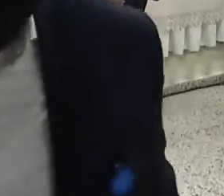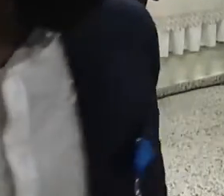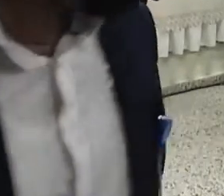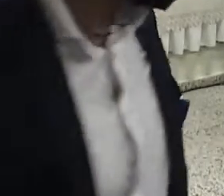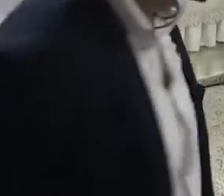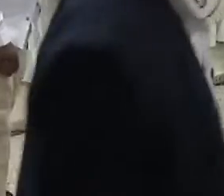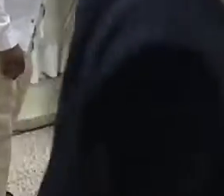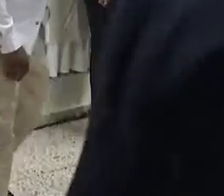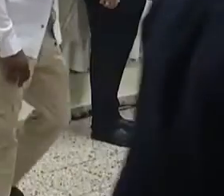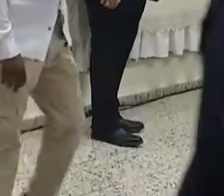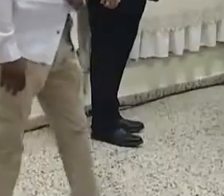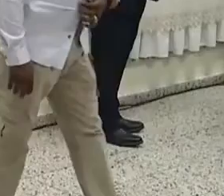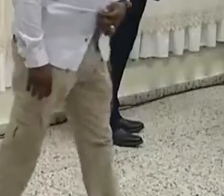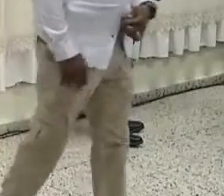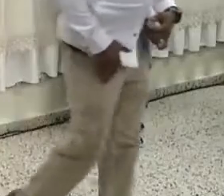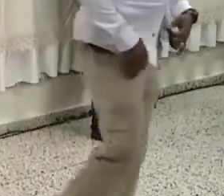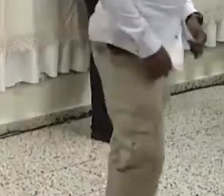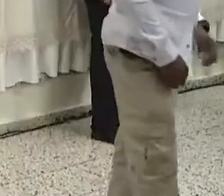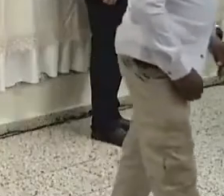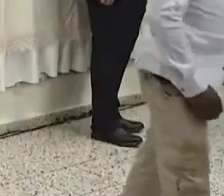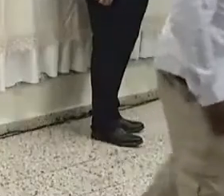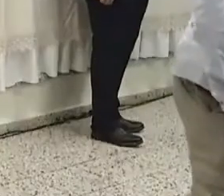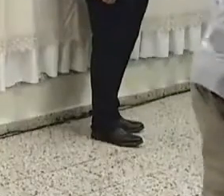colaboración, como siempre.